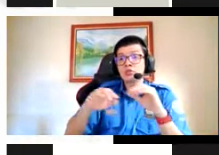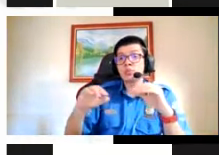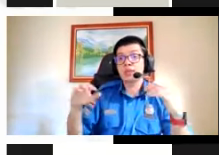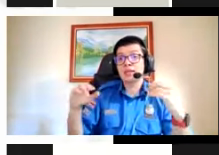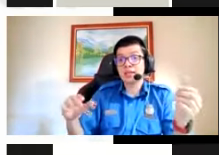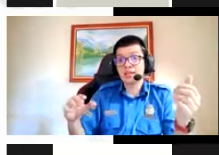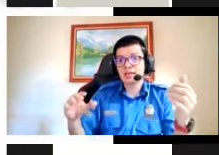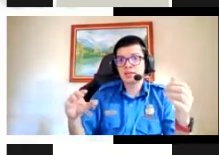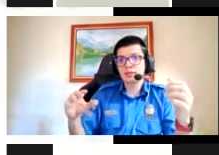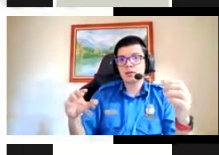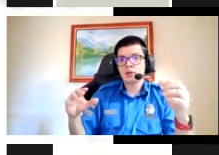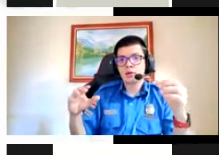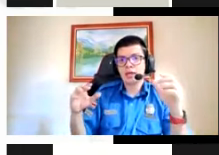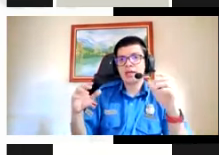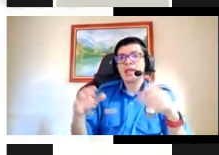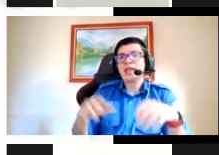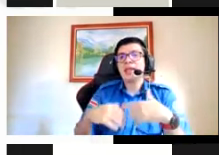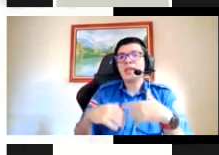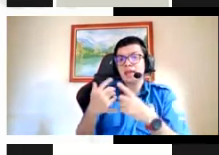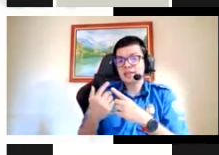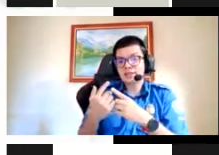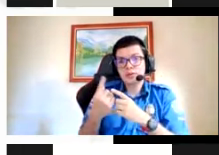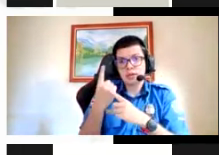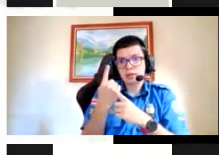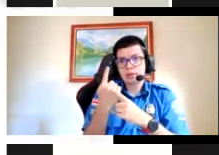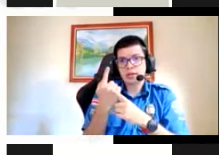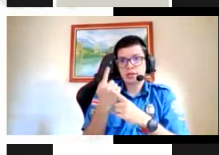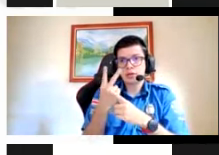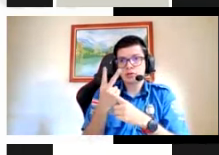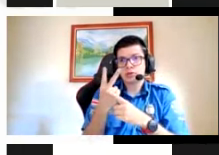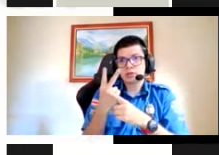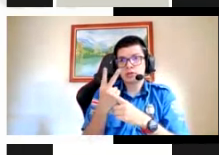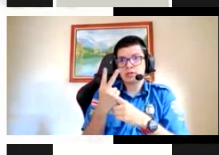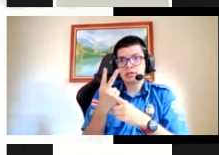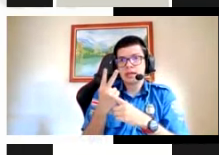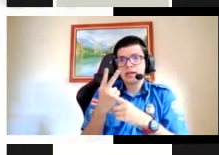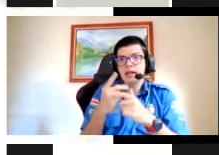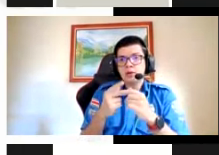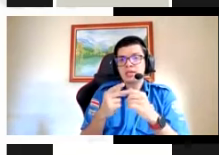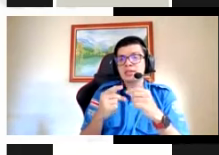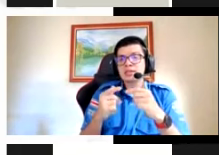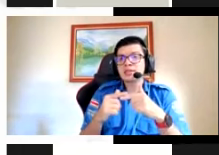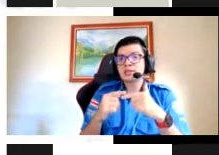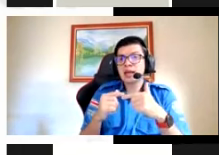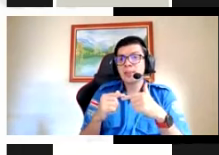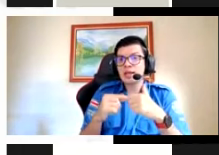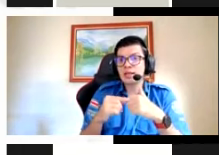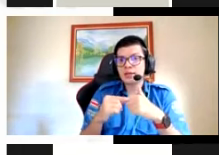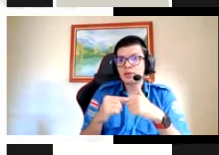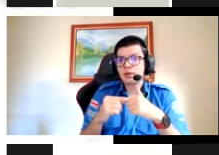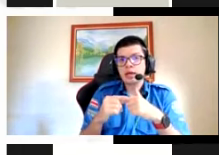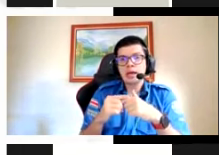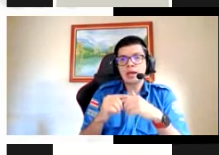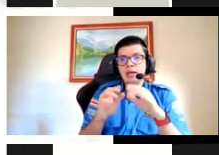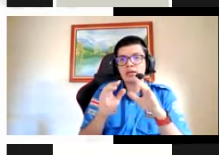condición súper crítica. ¿Ok? Y esa es una de las dos condiciones. La otra es que si se escapa